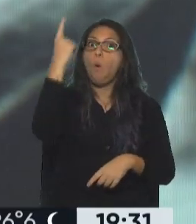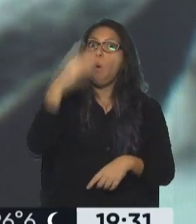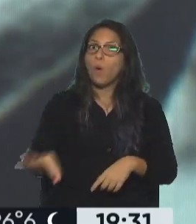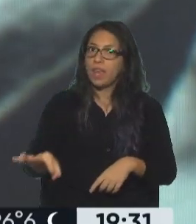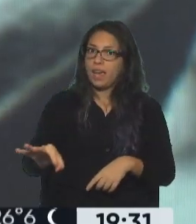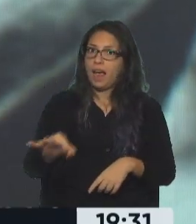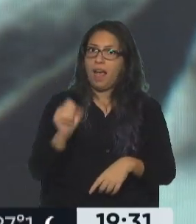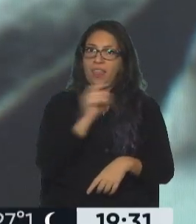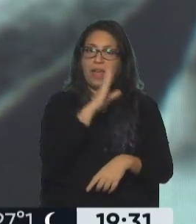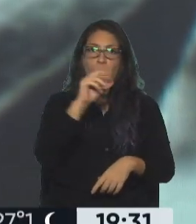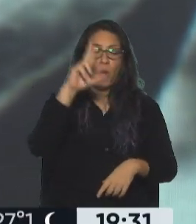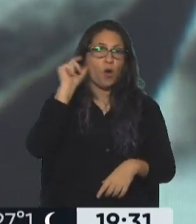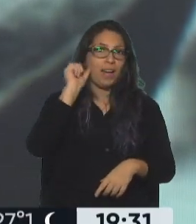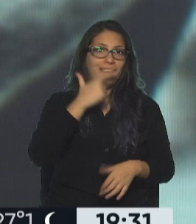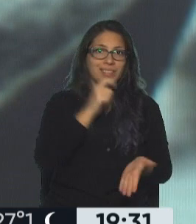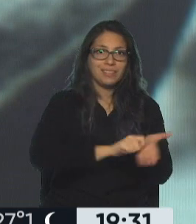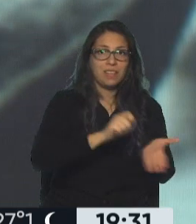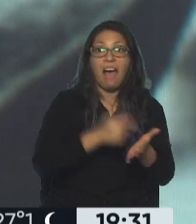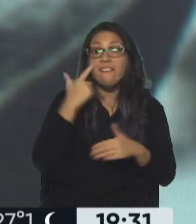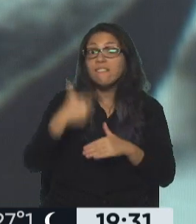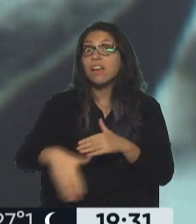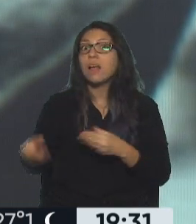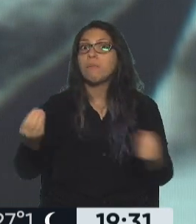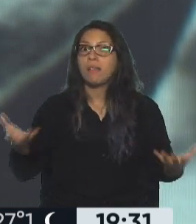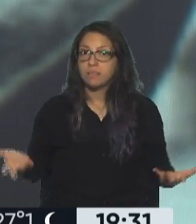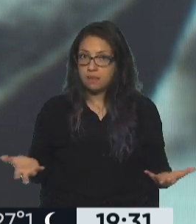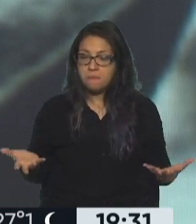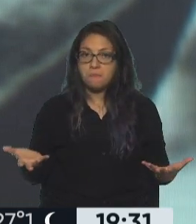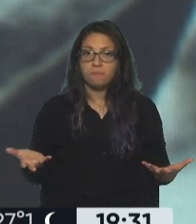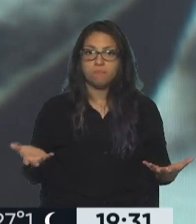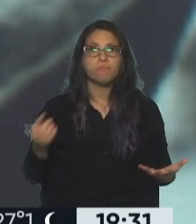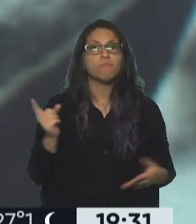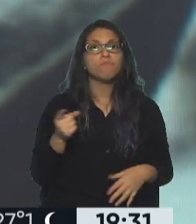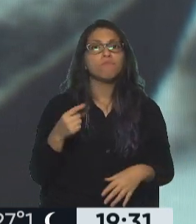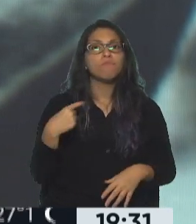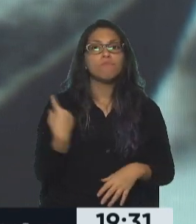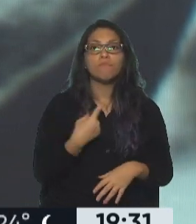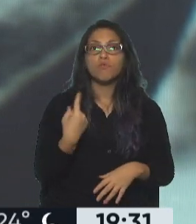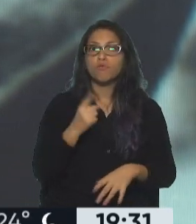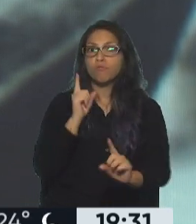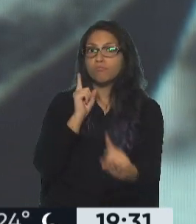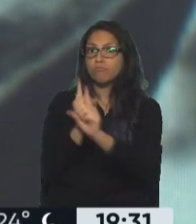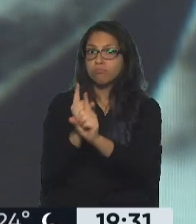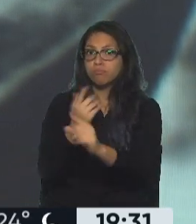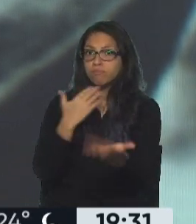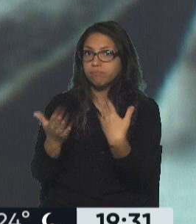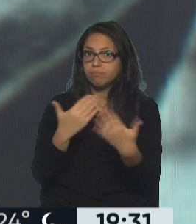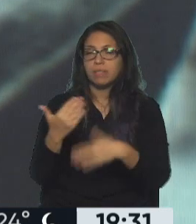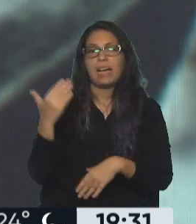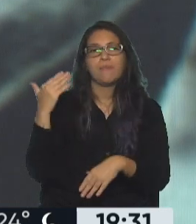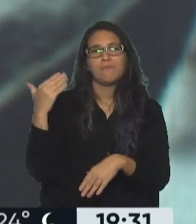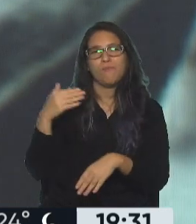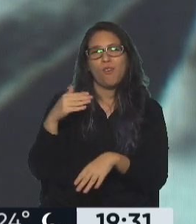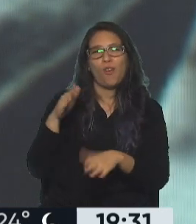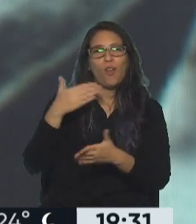de Borges vamos a ver qué pasa ahora De cualquier manera tuvimos la oportunidad en un mano a mano estoy hablando del archivo de la televisión